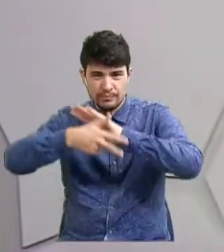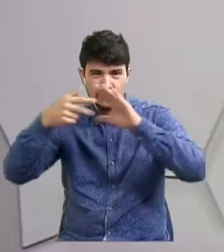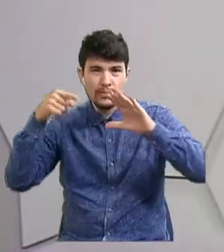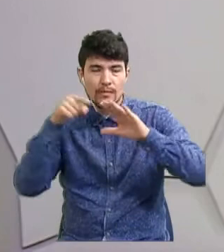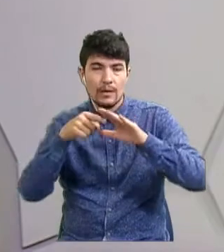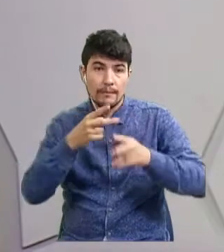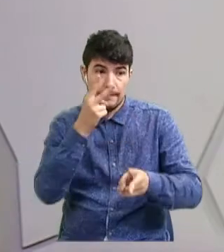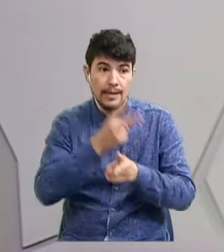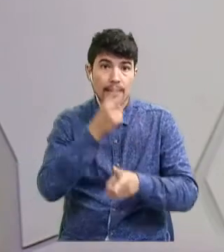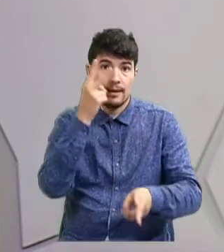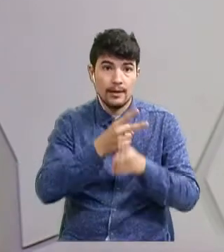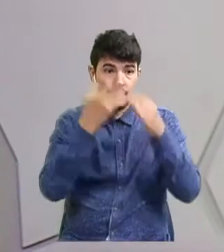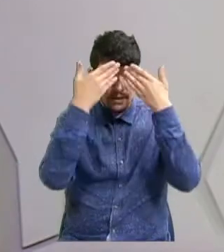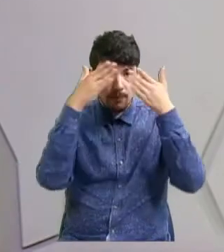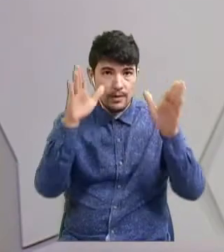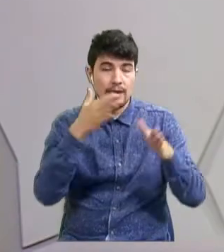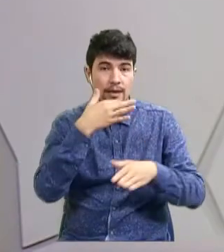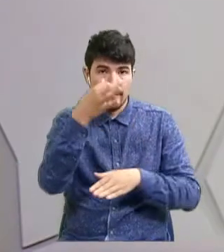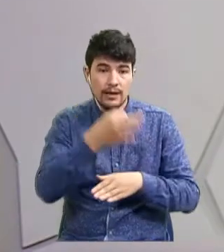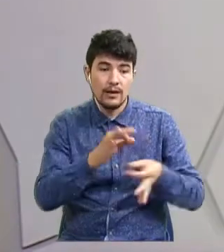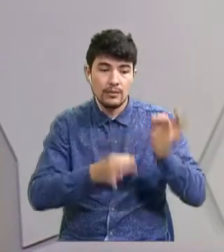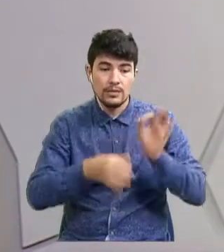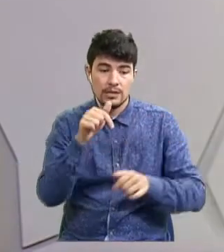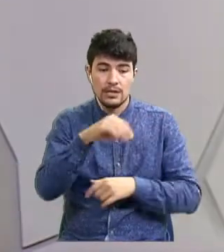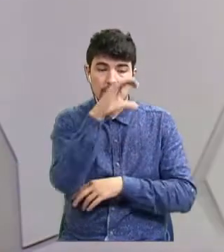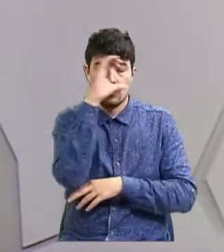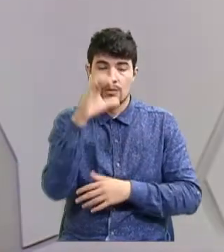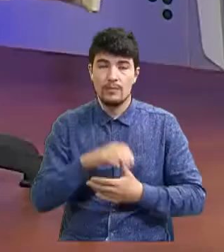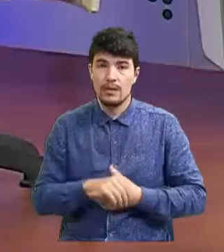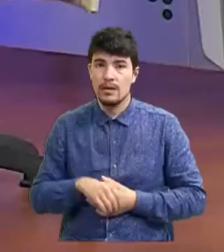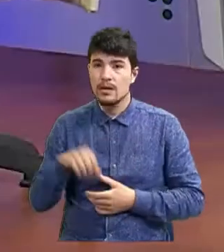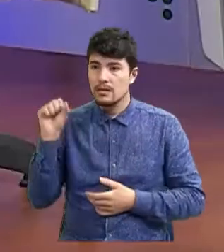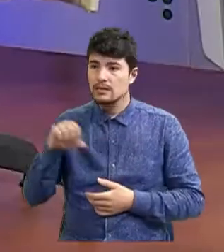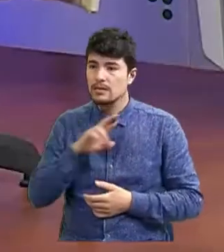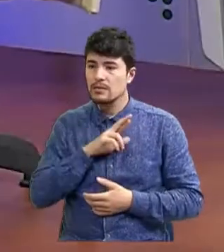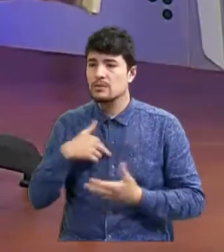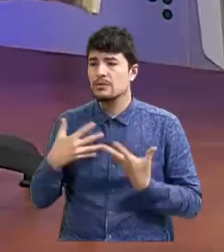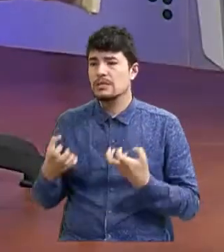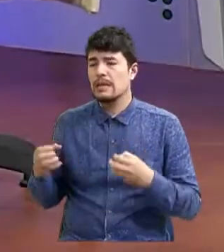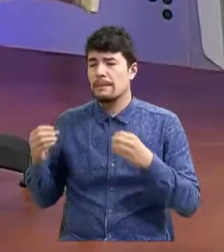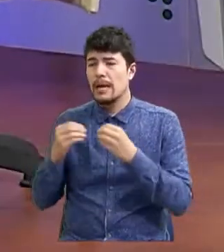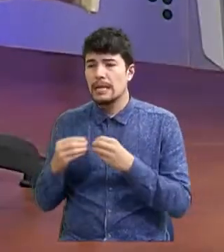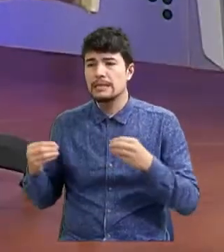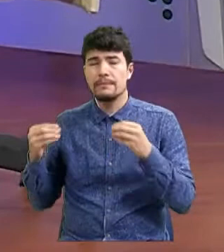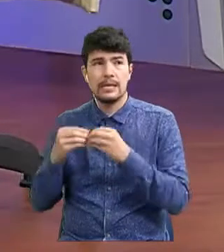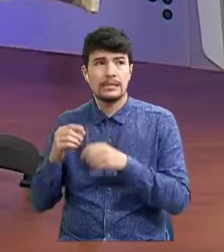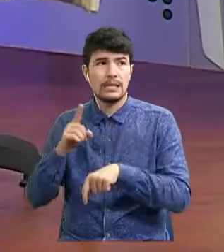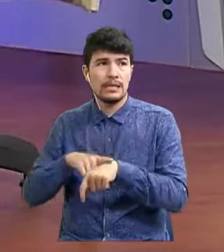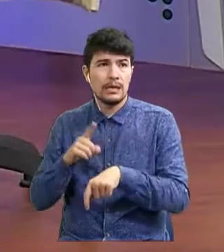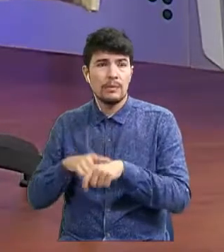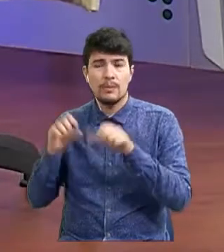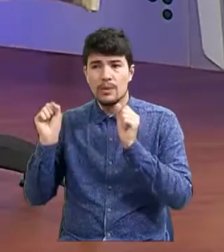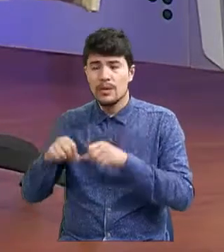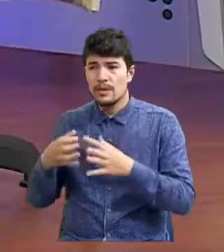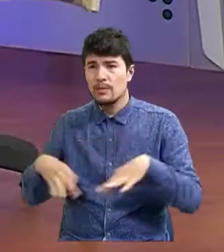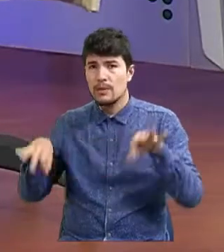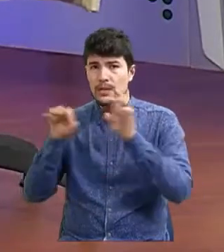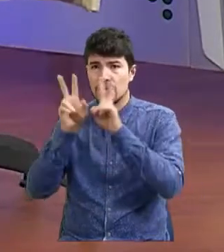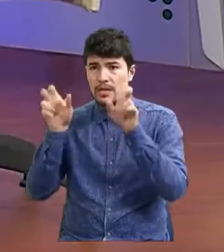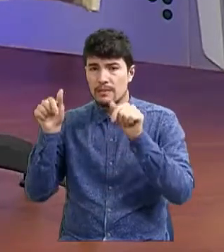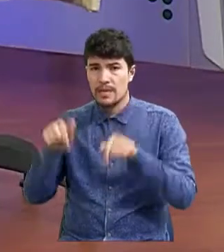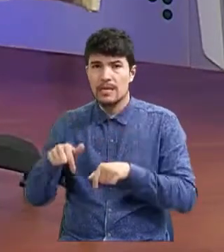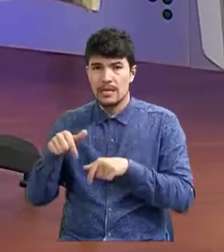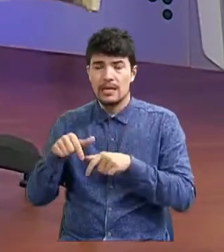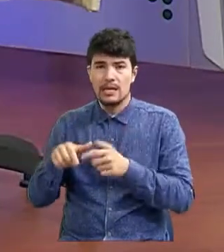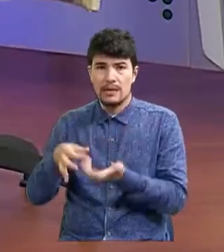un peligro para la democracia y para la verdadera justicia en el país. Bueno, quisiéramos tener mucho más tiempo para poder hablar sobre ese importante tema desde la capital